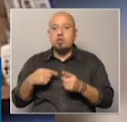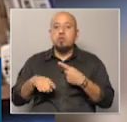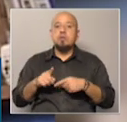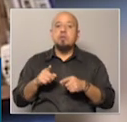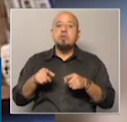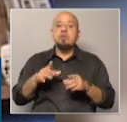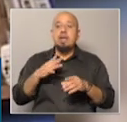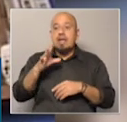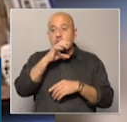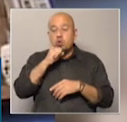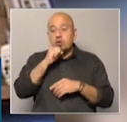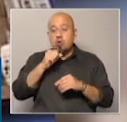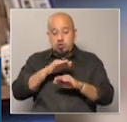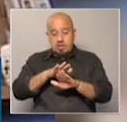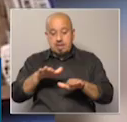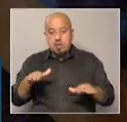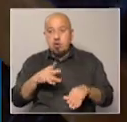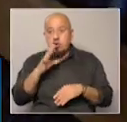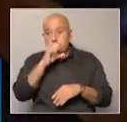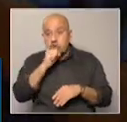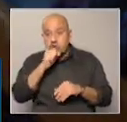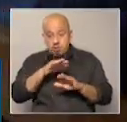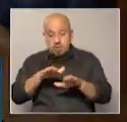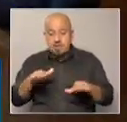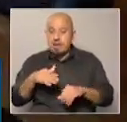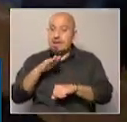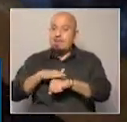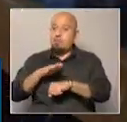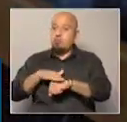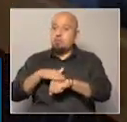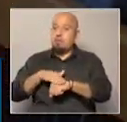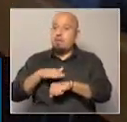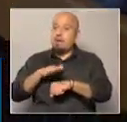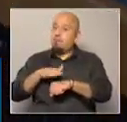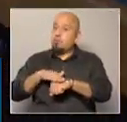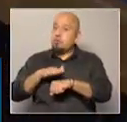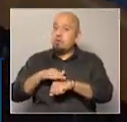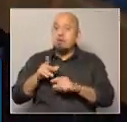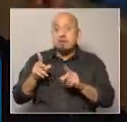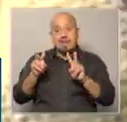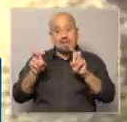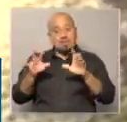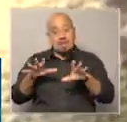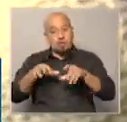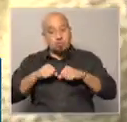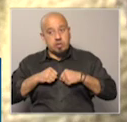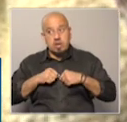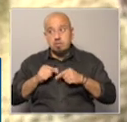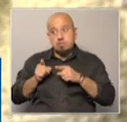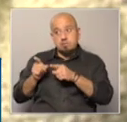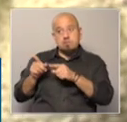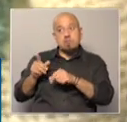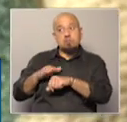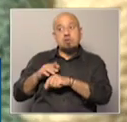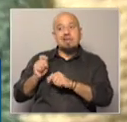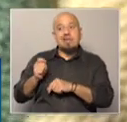establece el código del niño es que la responsabilidad del tema de adopciones lo tiene